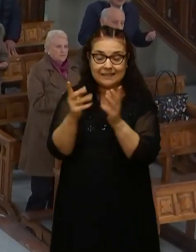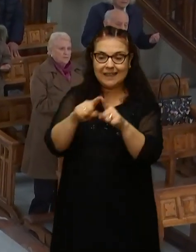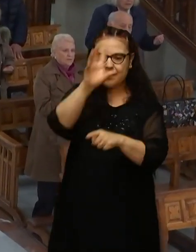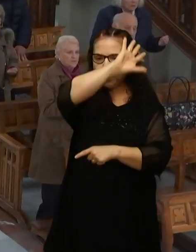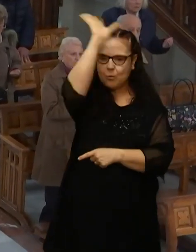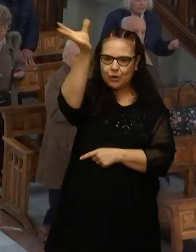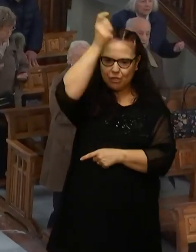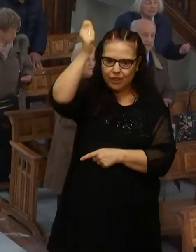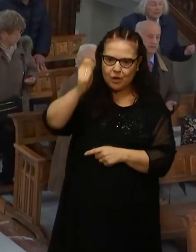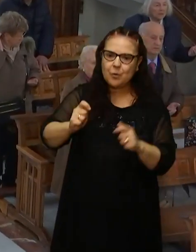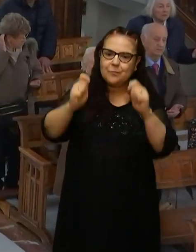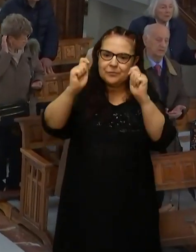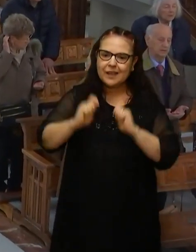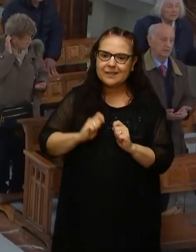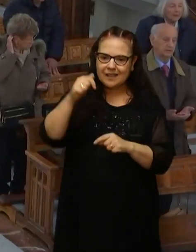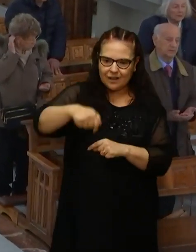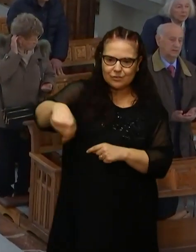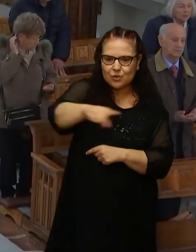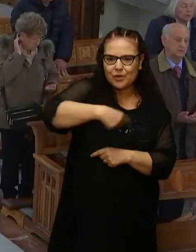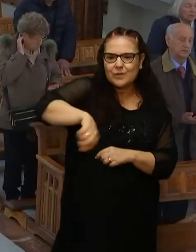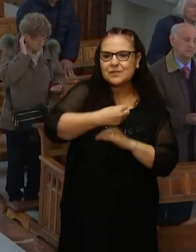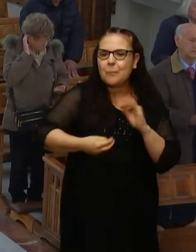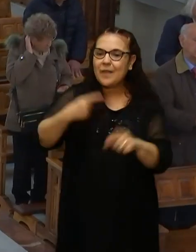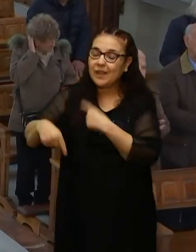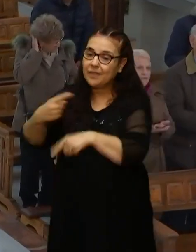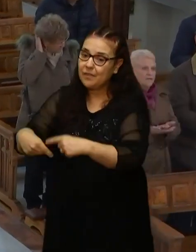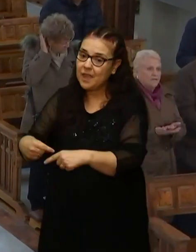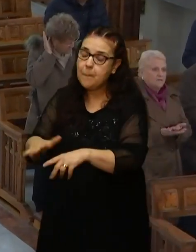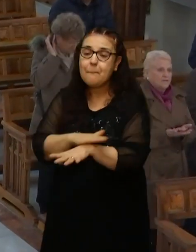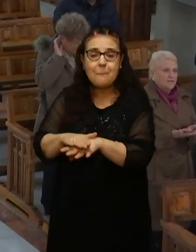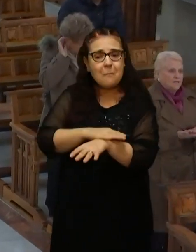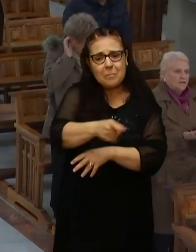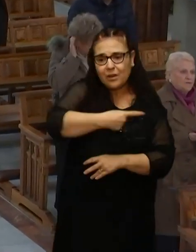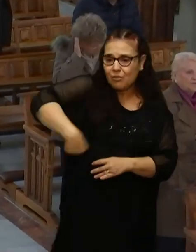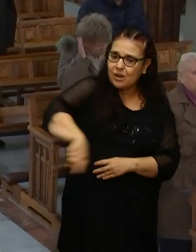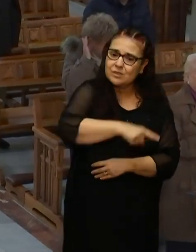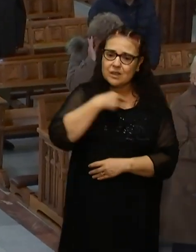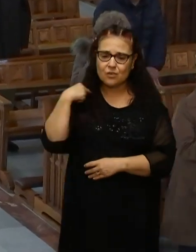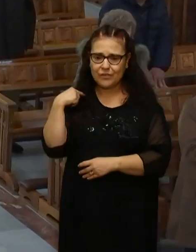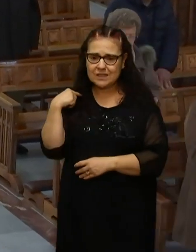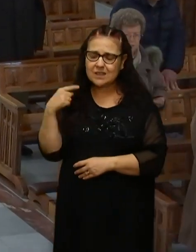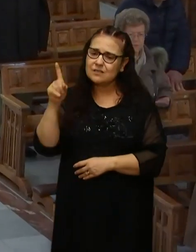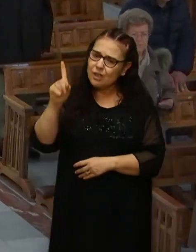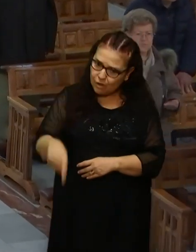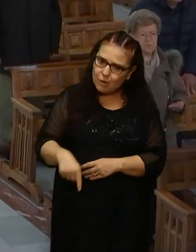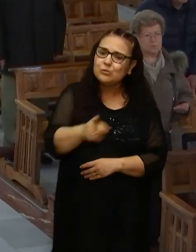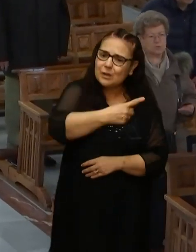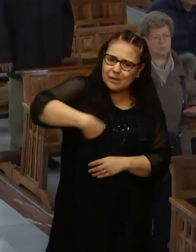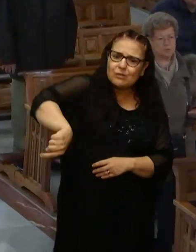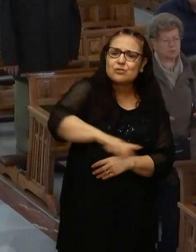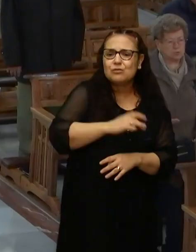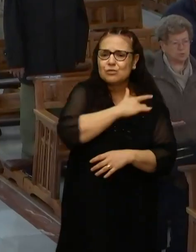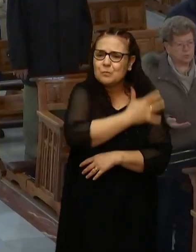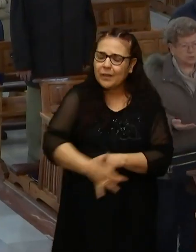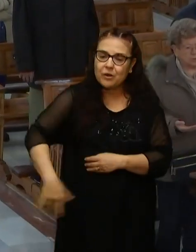en la tierra como en el cielo. Danos hoy nuestro pan de cada día. Perdona nuestras ofensas, como